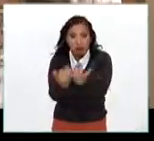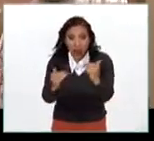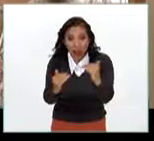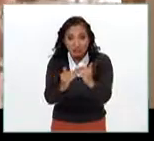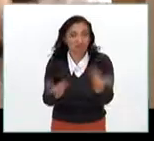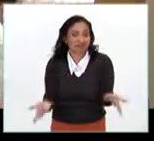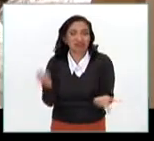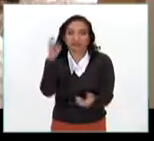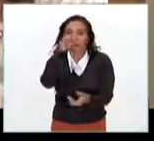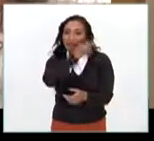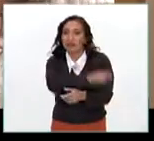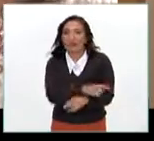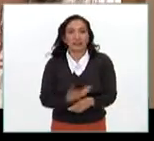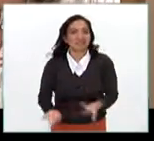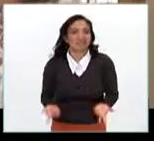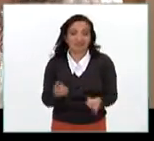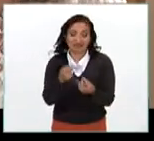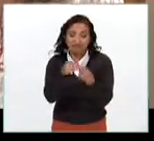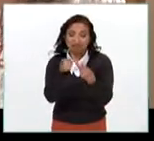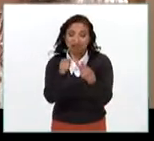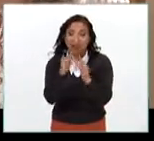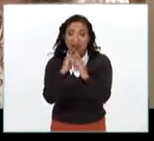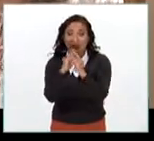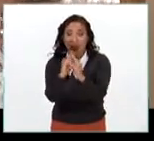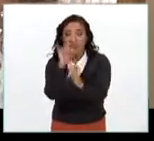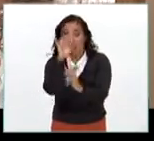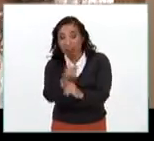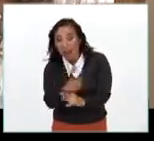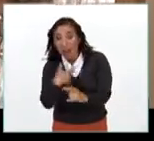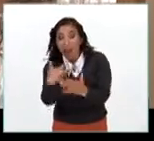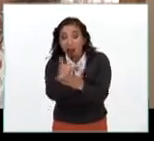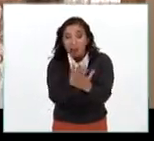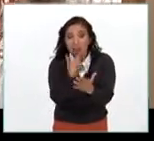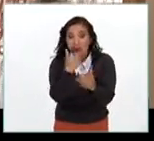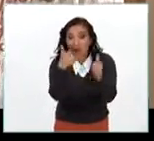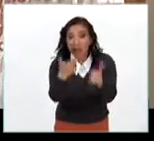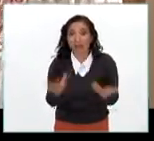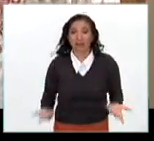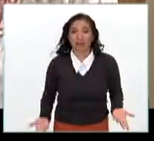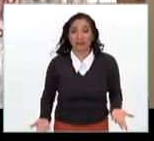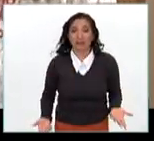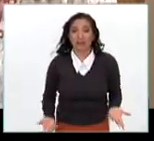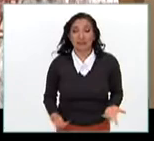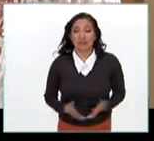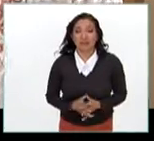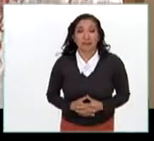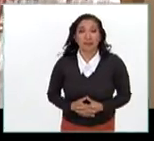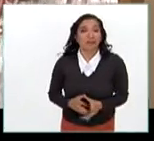Son contadas con las manos las ferias en donde realmente hay una ganancia.